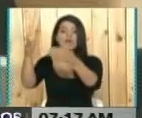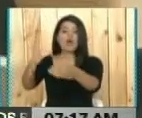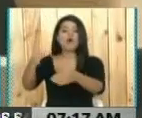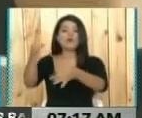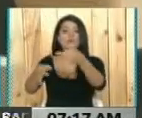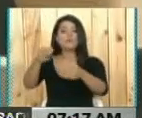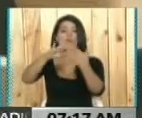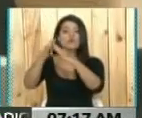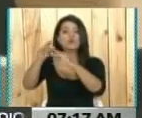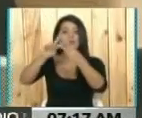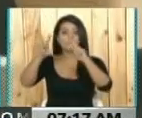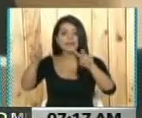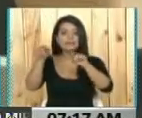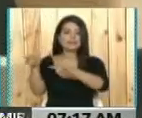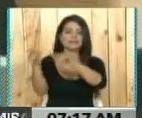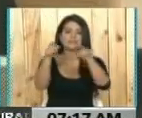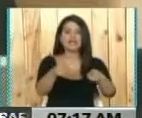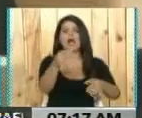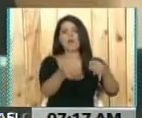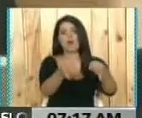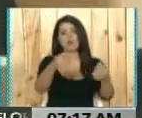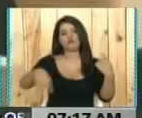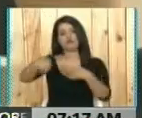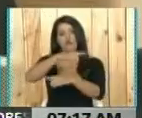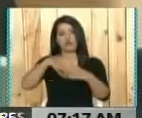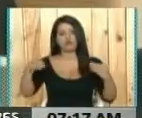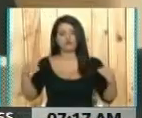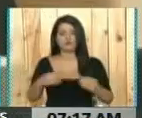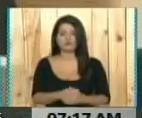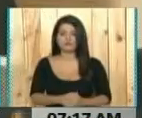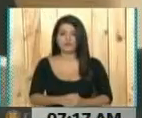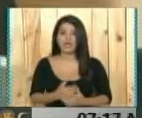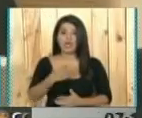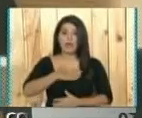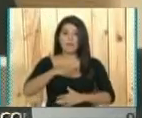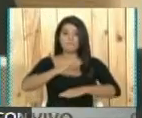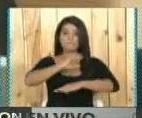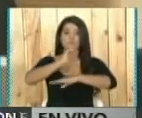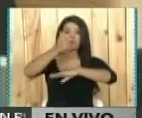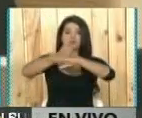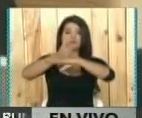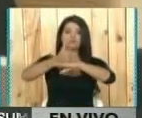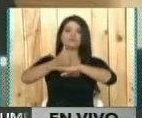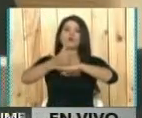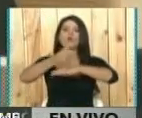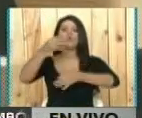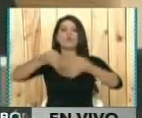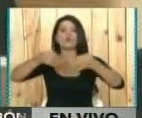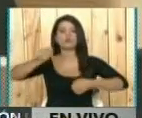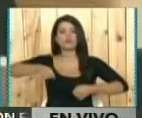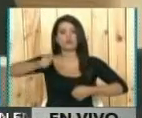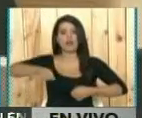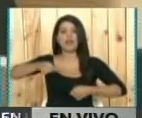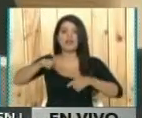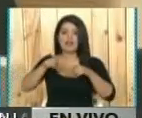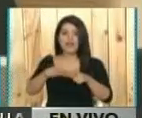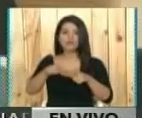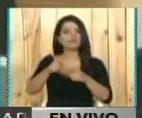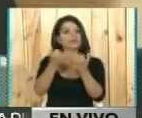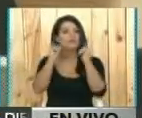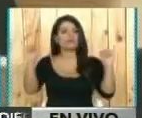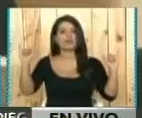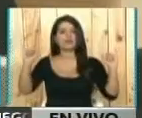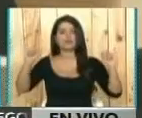abogados. El Poder Judicial es uno de los 5 poderes del Estado y es constitucionalmente autónomo e